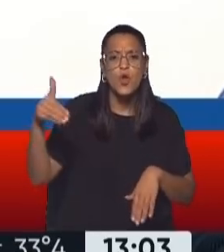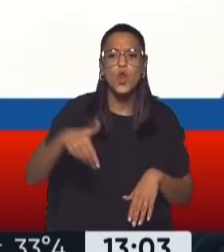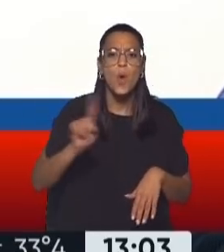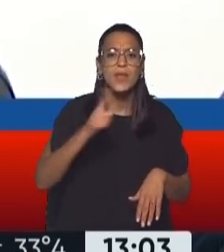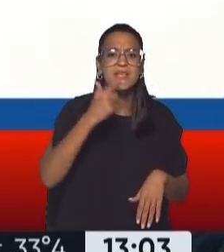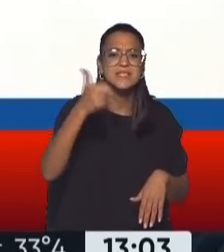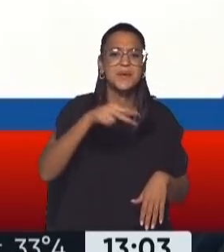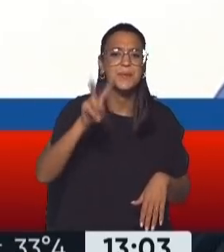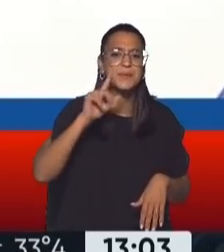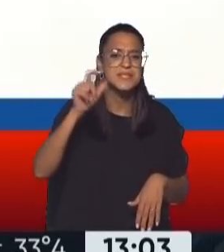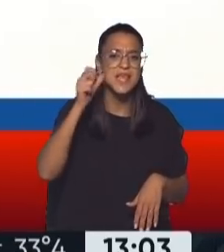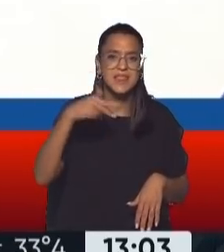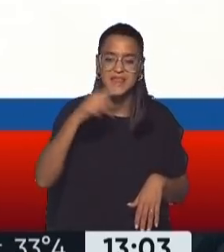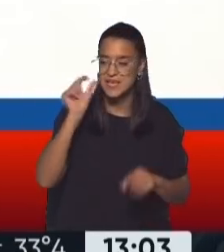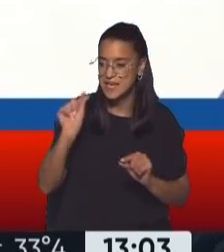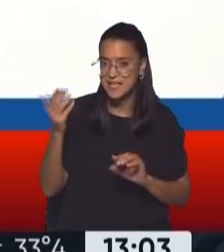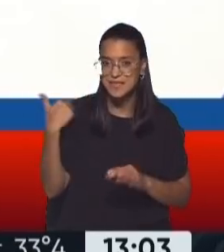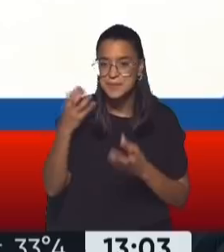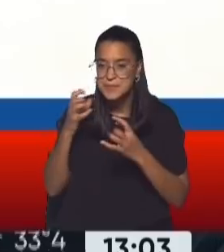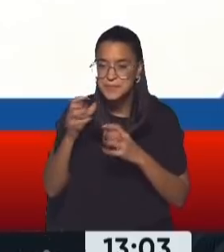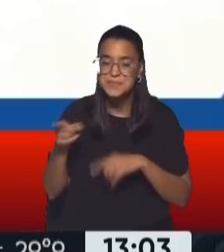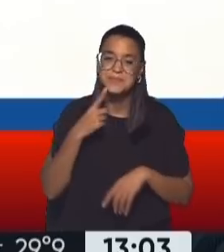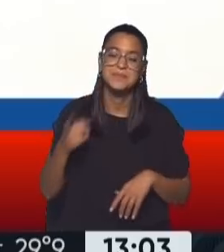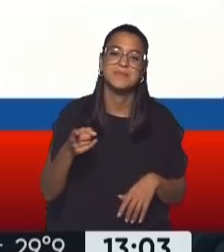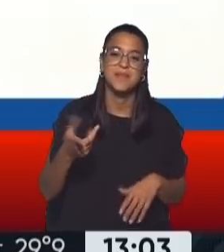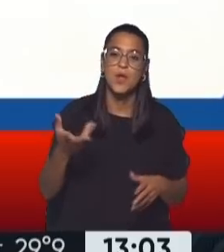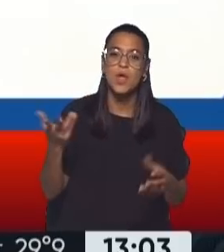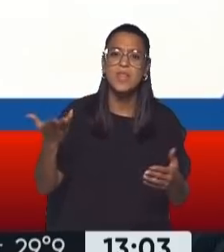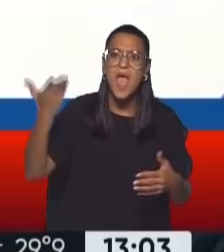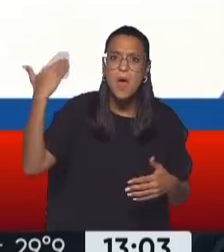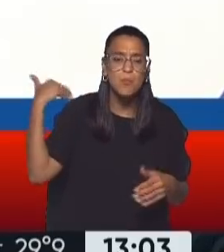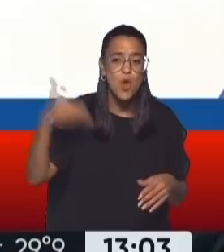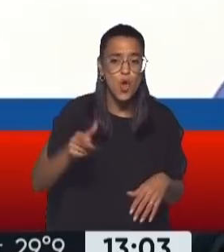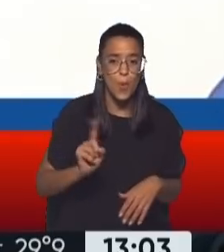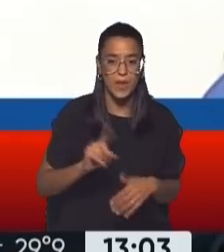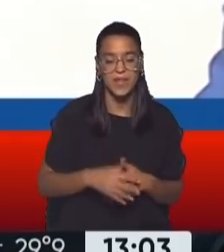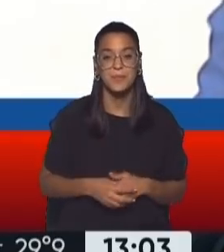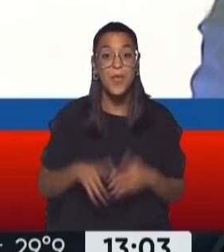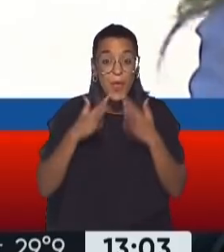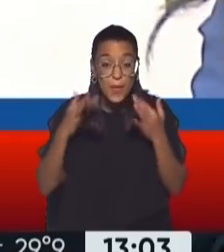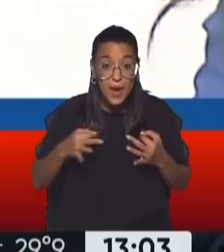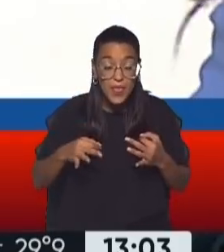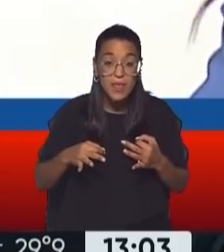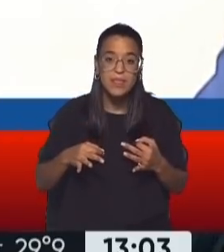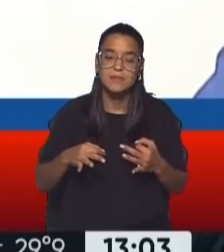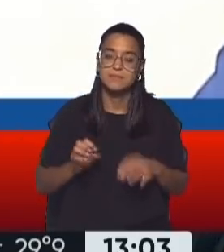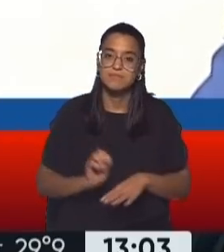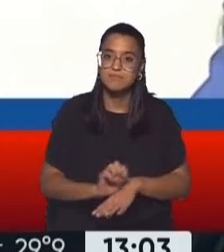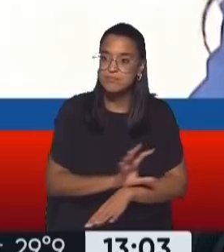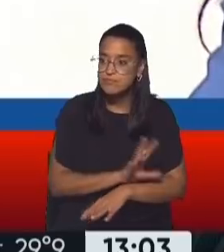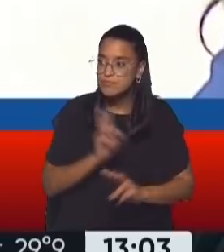Vicente, comentábamos recién. Hacía mucho tiempo que no venía y la verdad quedé muy